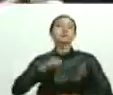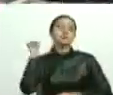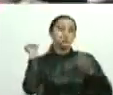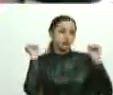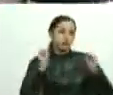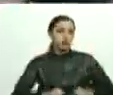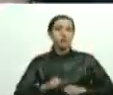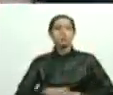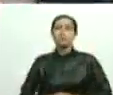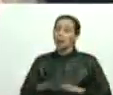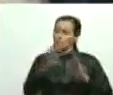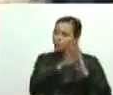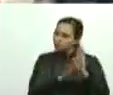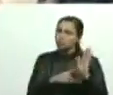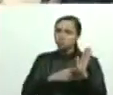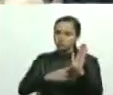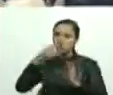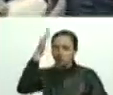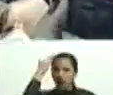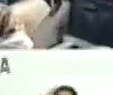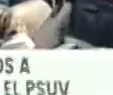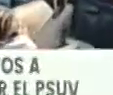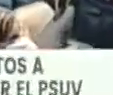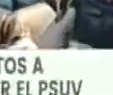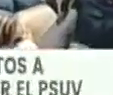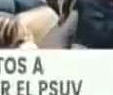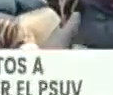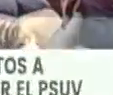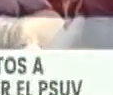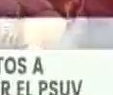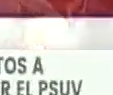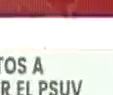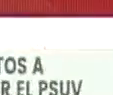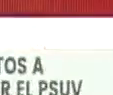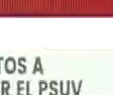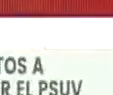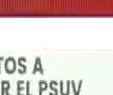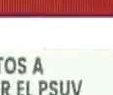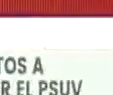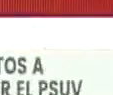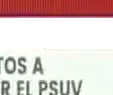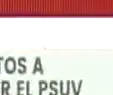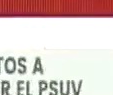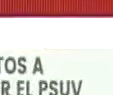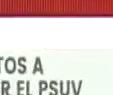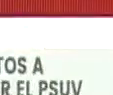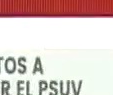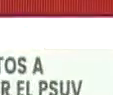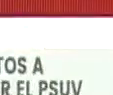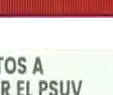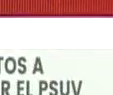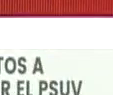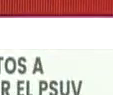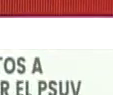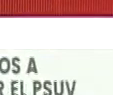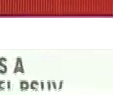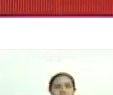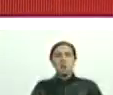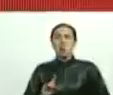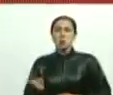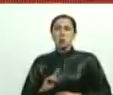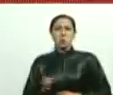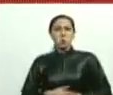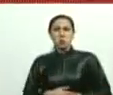Esas son las reglas de juego. Aquí no es puñalada. No es buscar a los viejos enemigos para